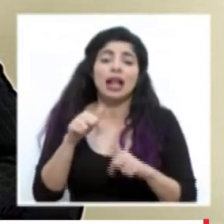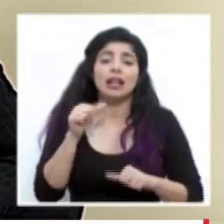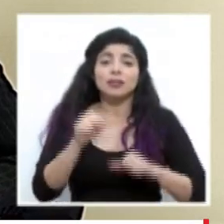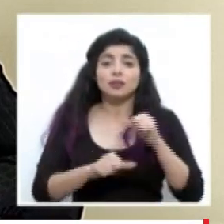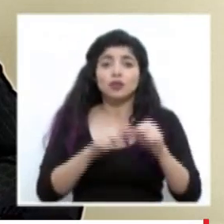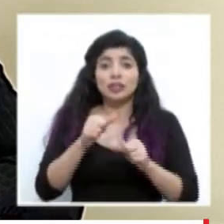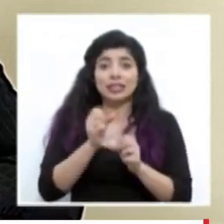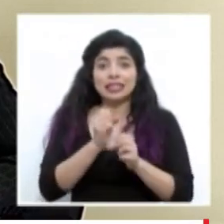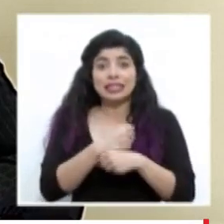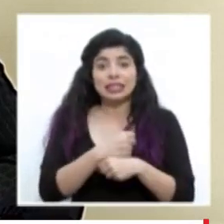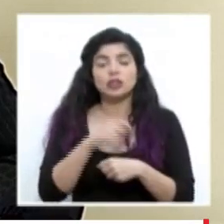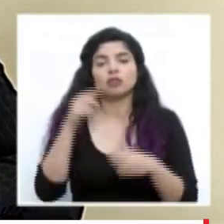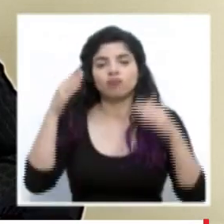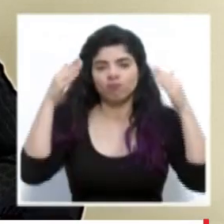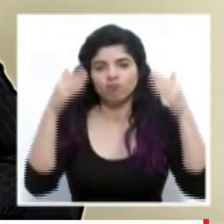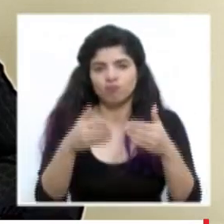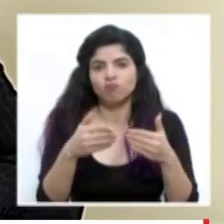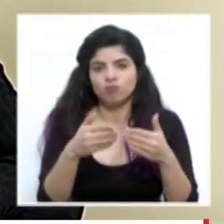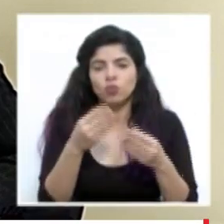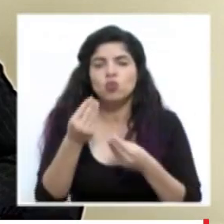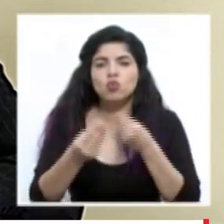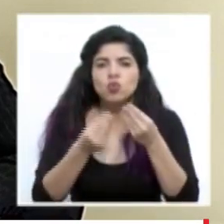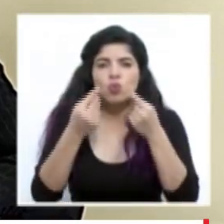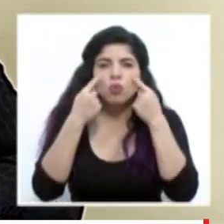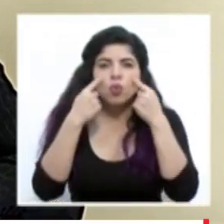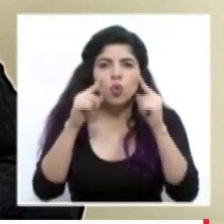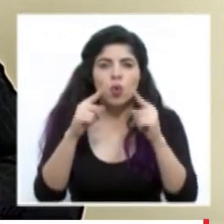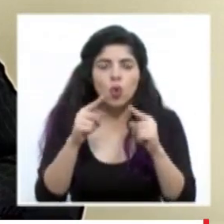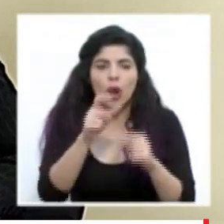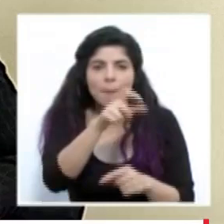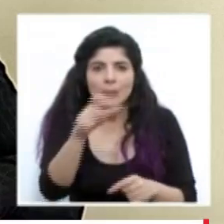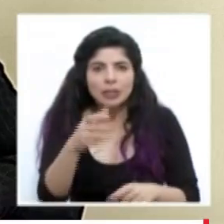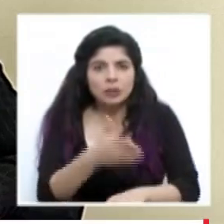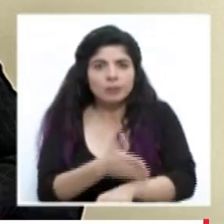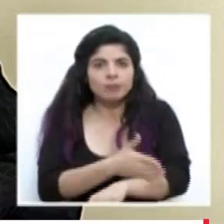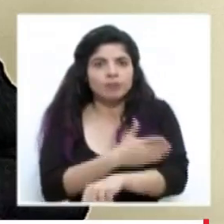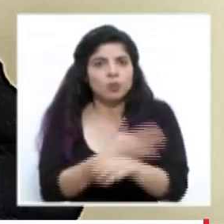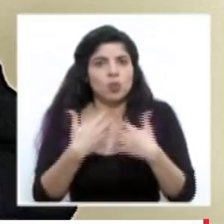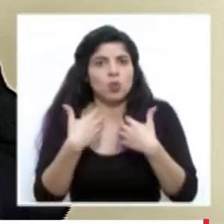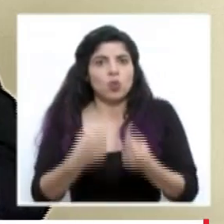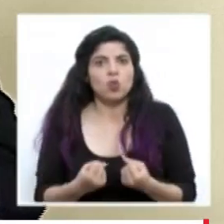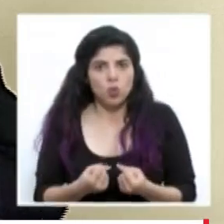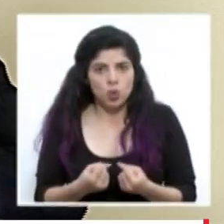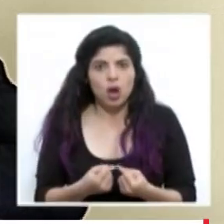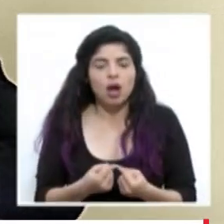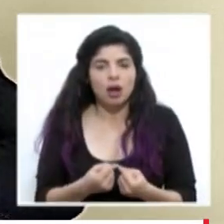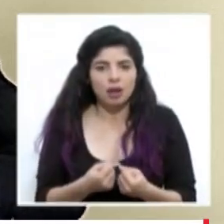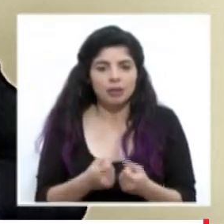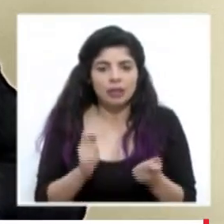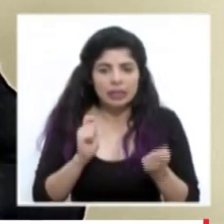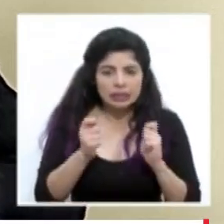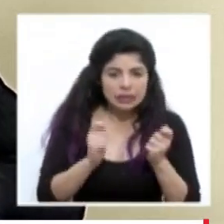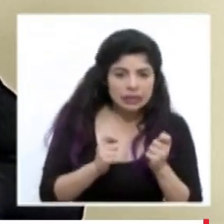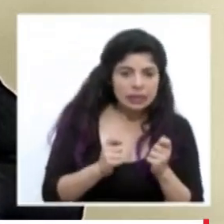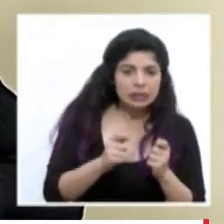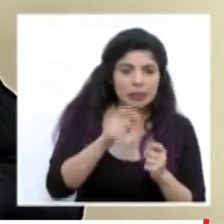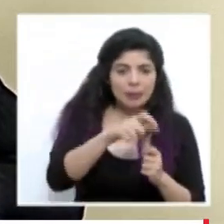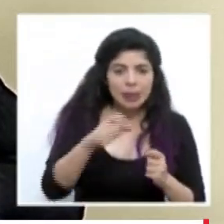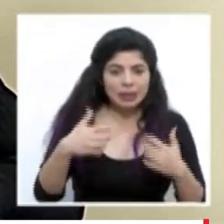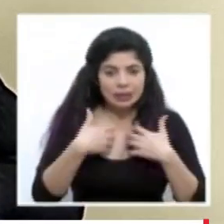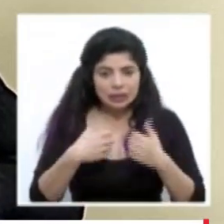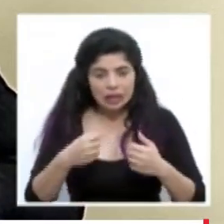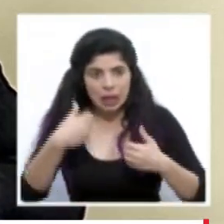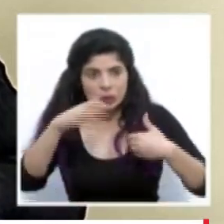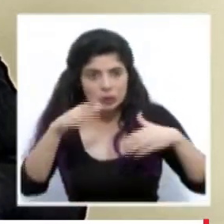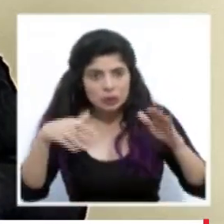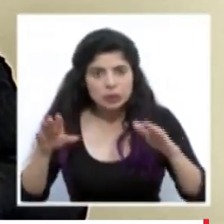que hemos hecho va muy enfocado en lograr esa recuperación en todo lo que ha sido la readecuación en la distribución del personal de